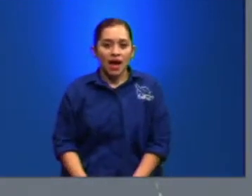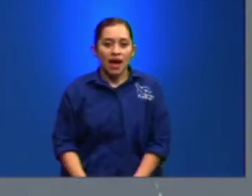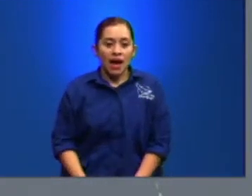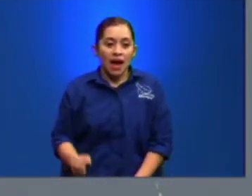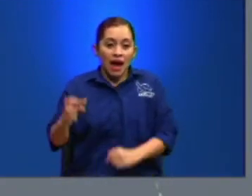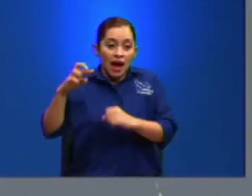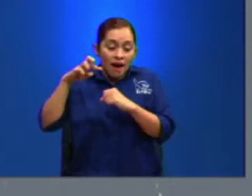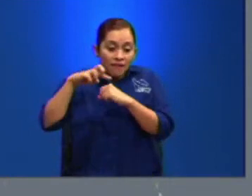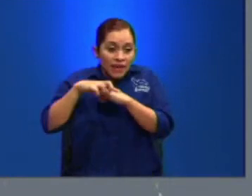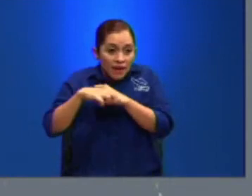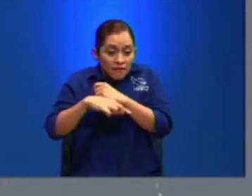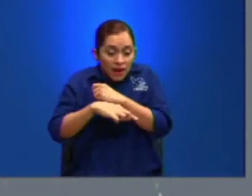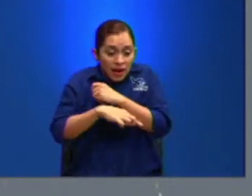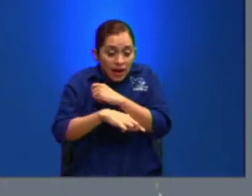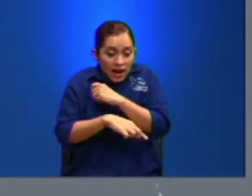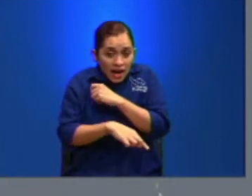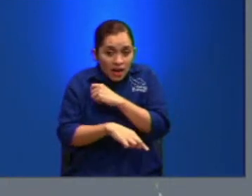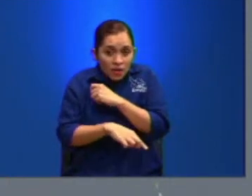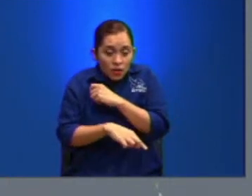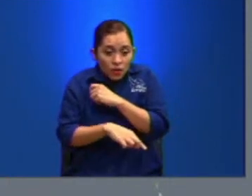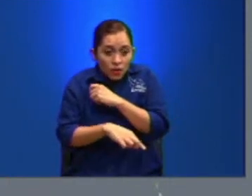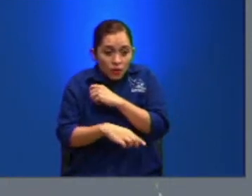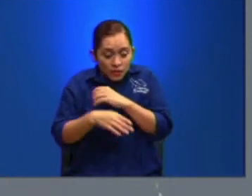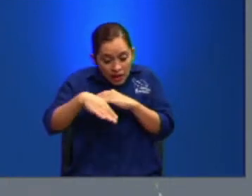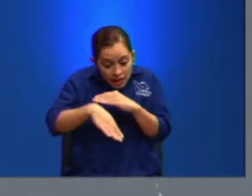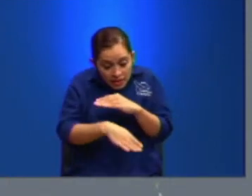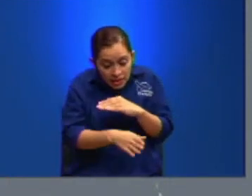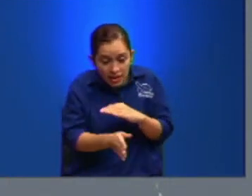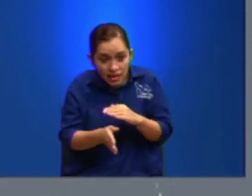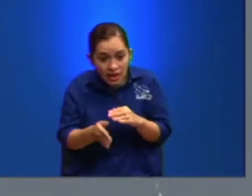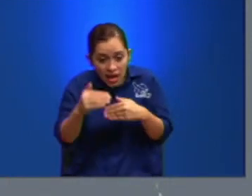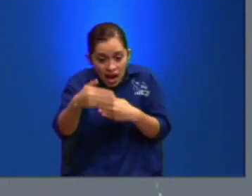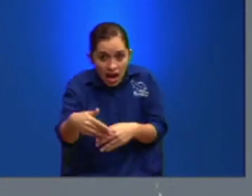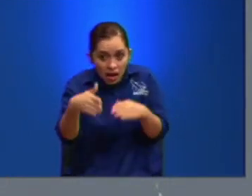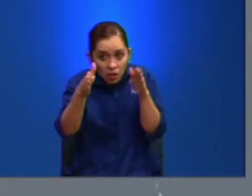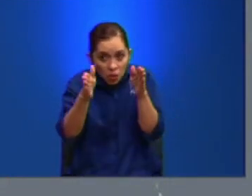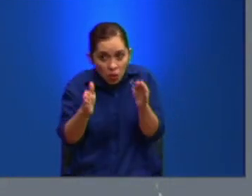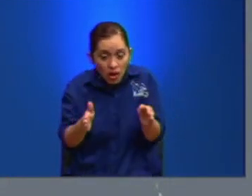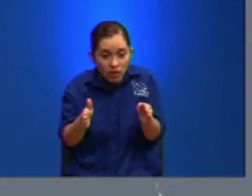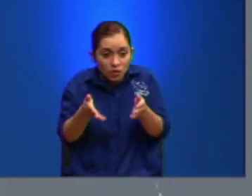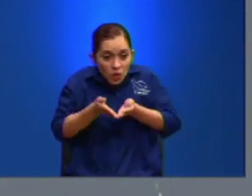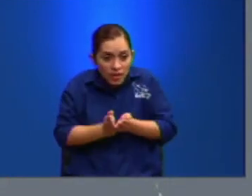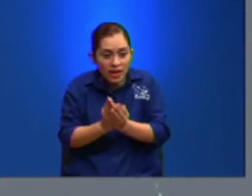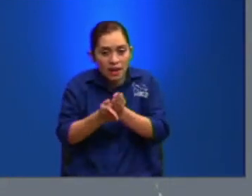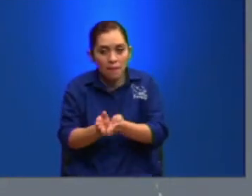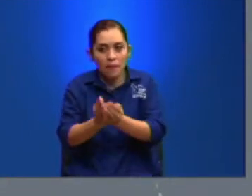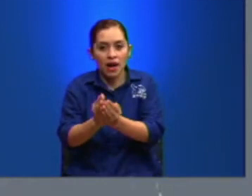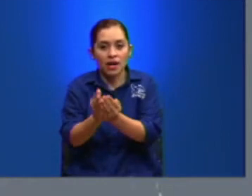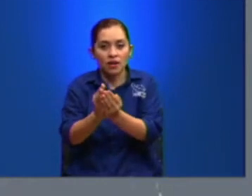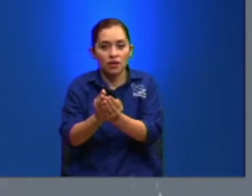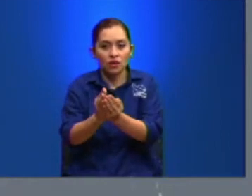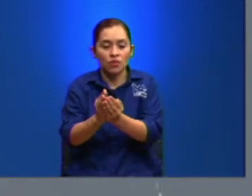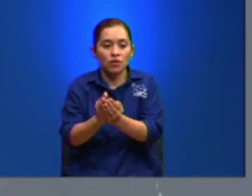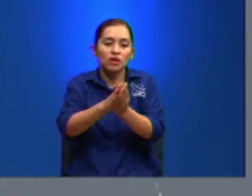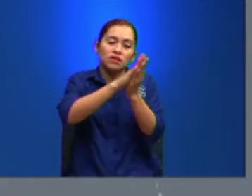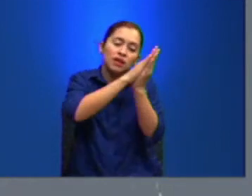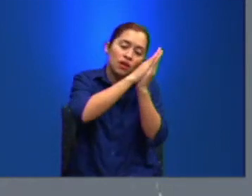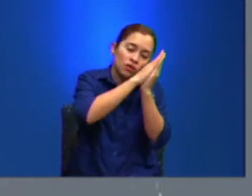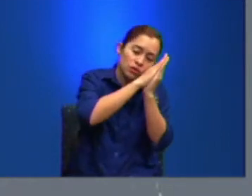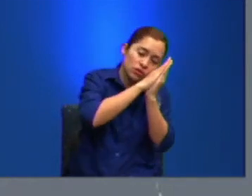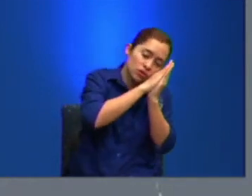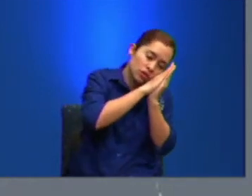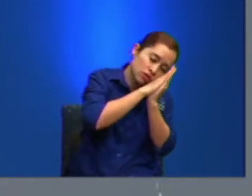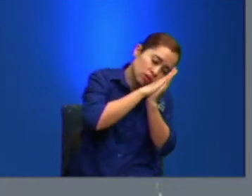hermano y el único sueño que yo sí quisiera tener es el que tuvo el señor jesucristo mientras estaba en la barca y explotó la